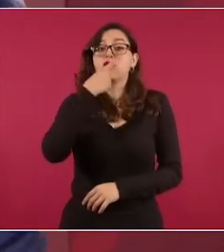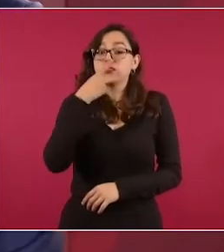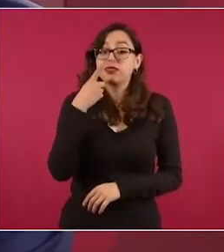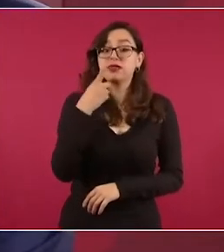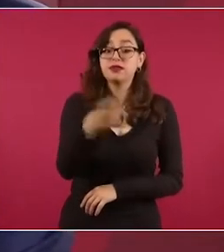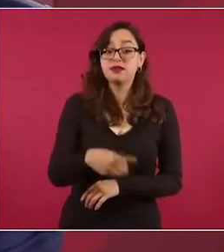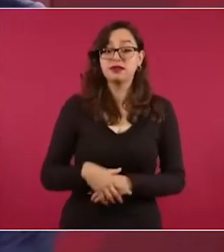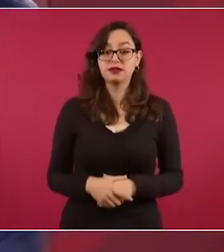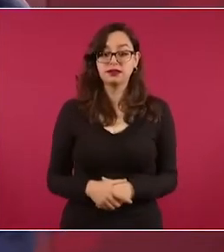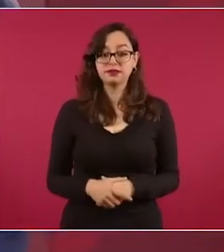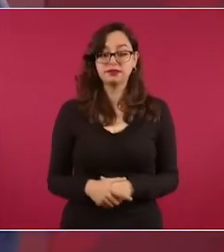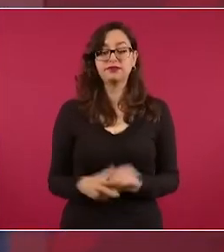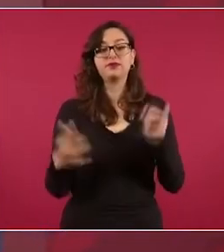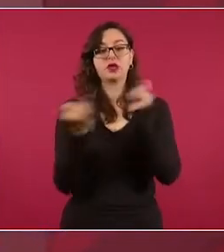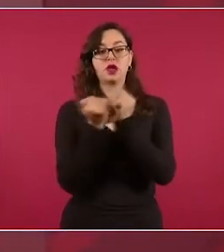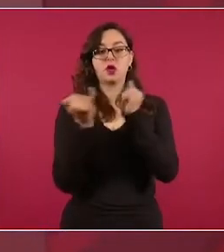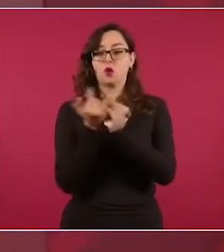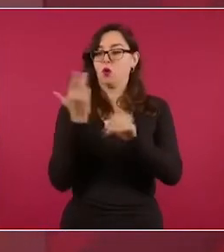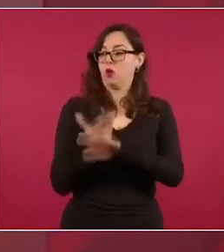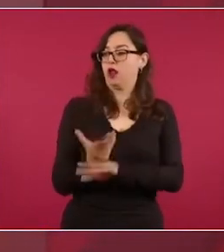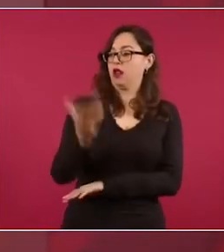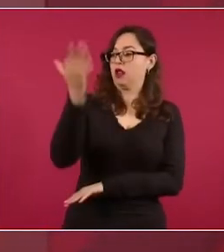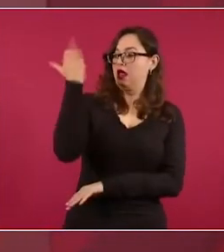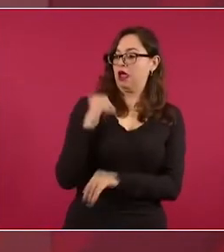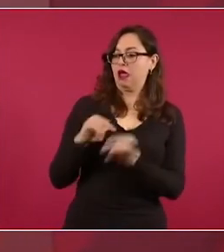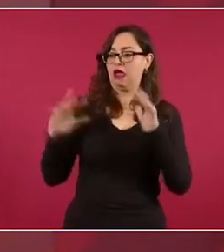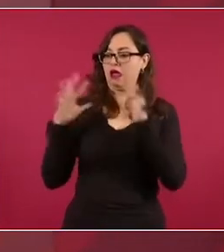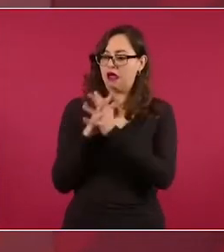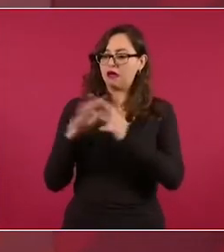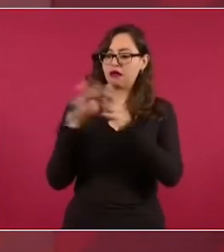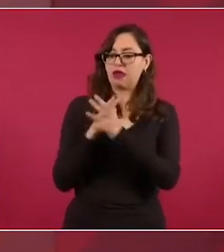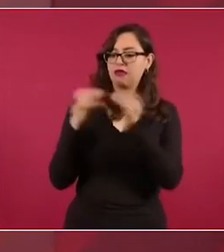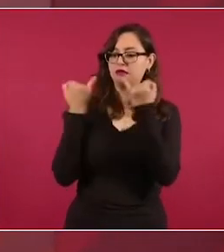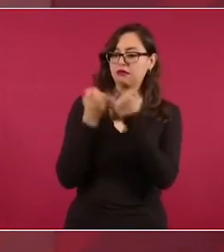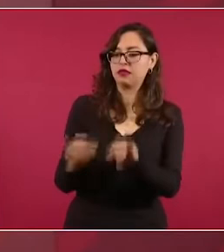igual que la independencia, que la reforma, que la revolución,